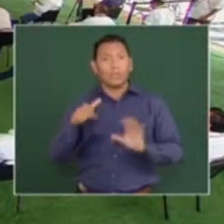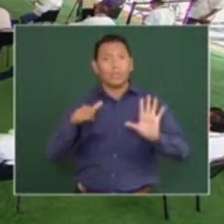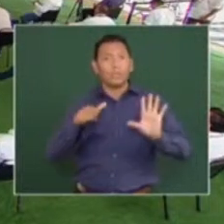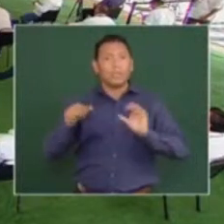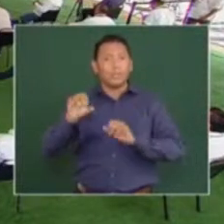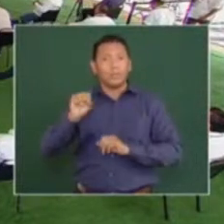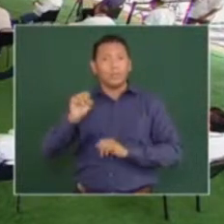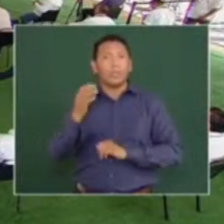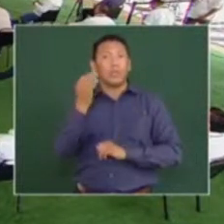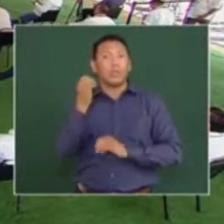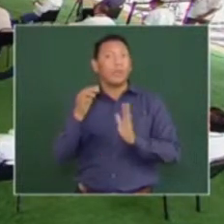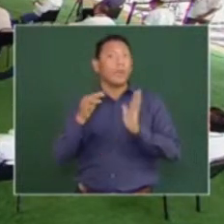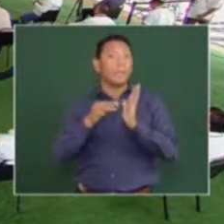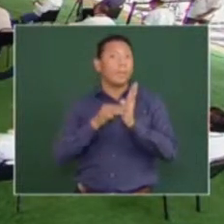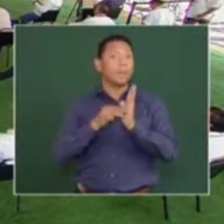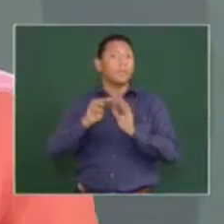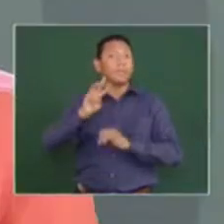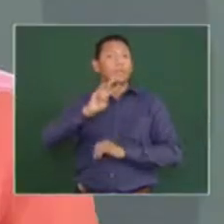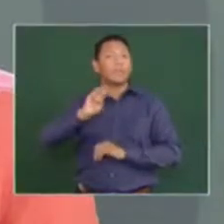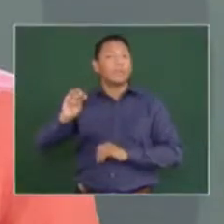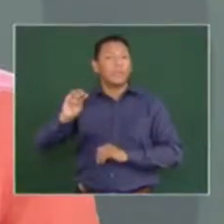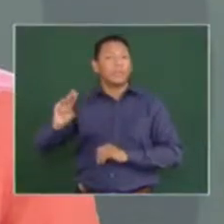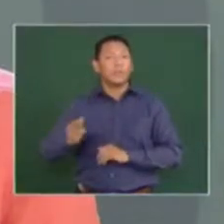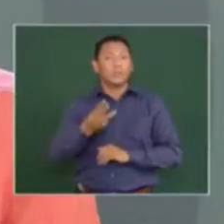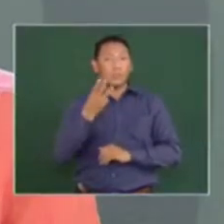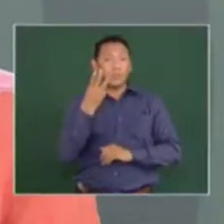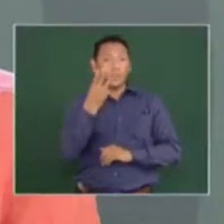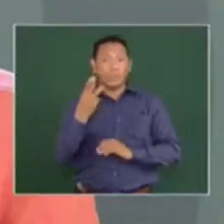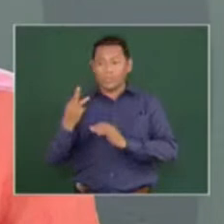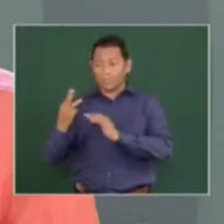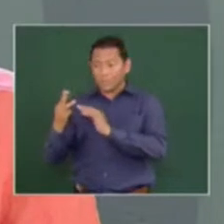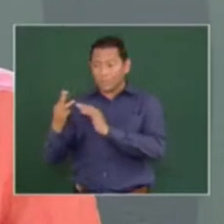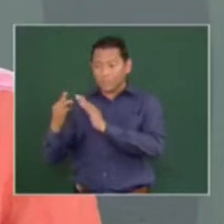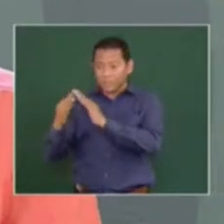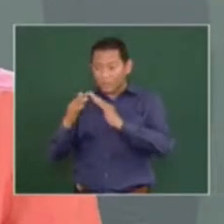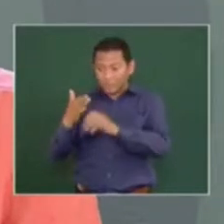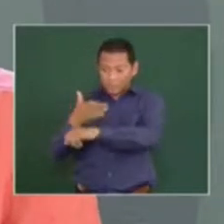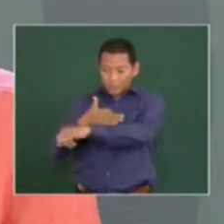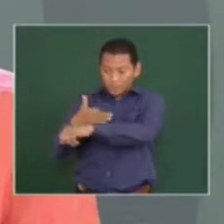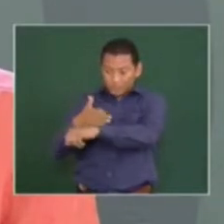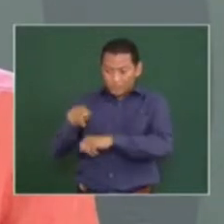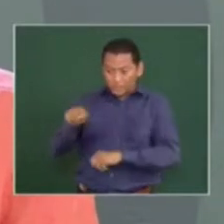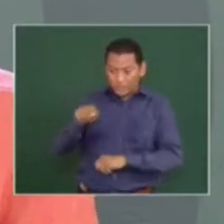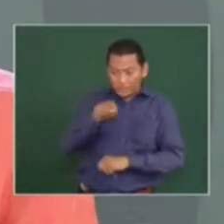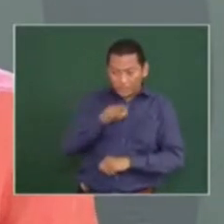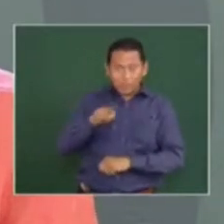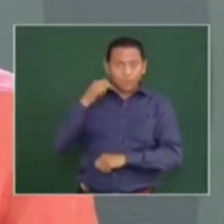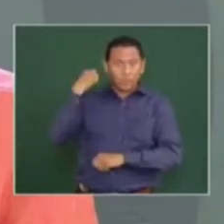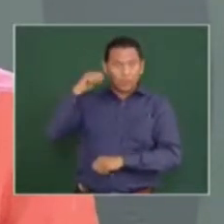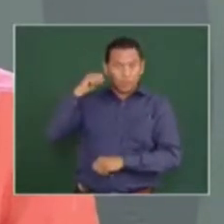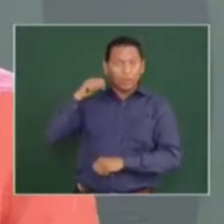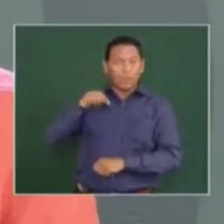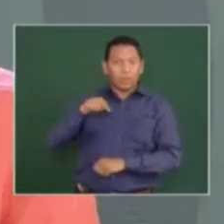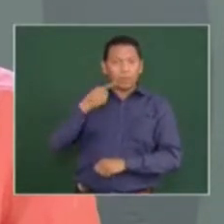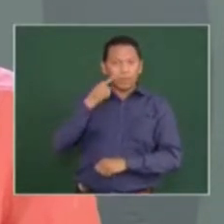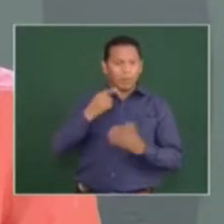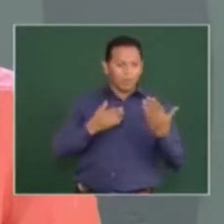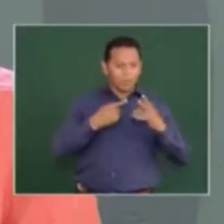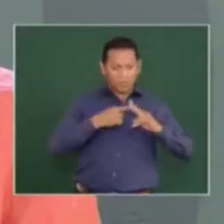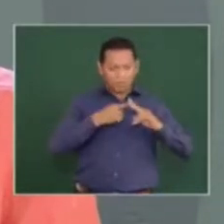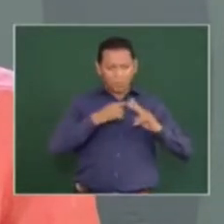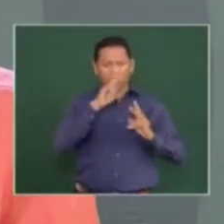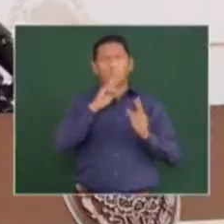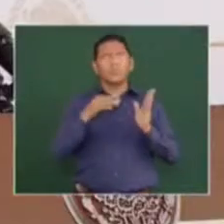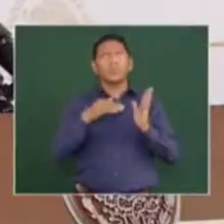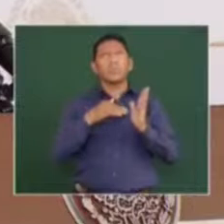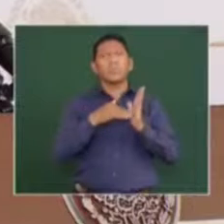que su objetivo será insistir en la revolución de las conciencias para que no regrese el régimen